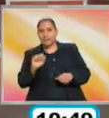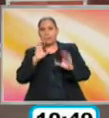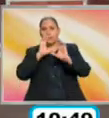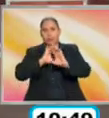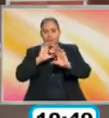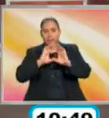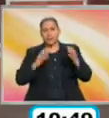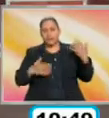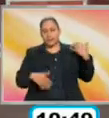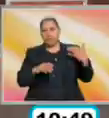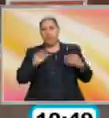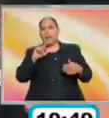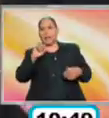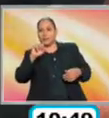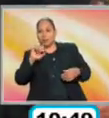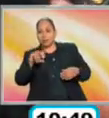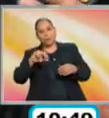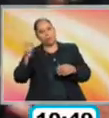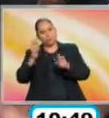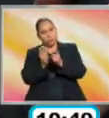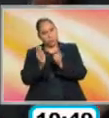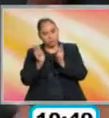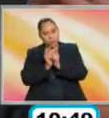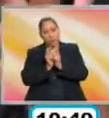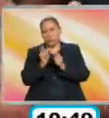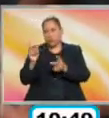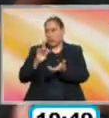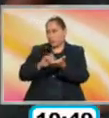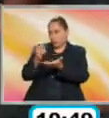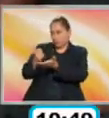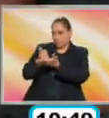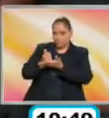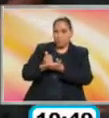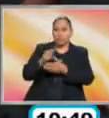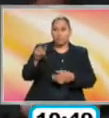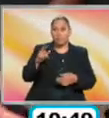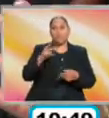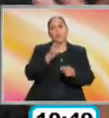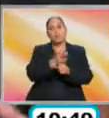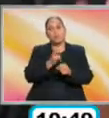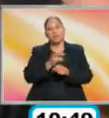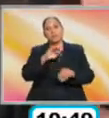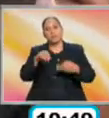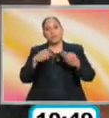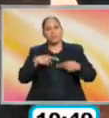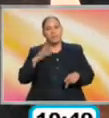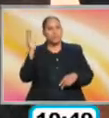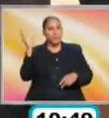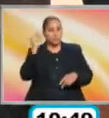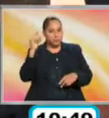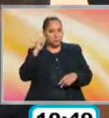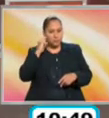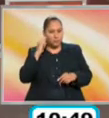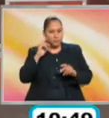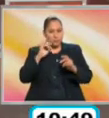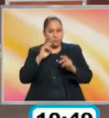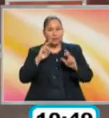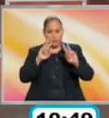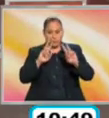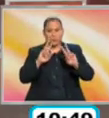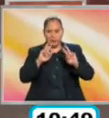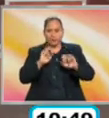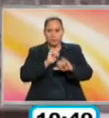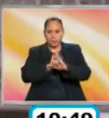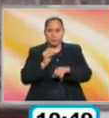de Allison, y ¡Súper! también es una participación. Entonces, pues invitamos a todo el público que lo escuche, está en todas las redes sociales.